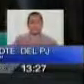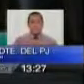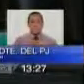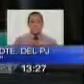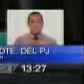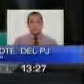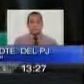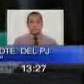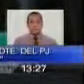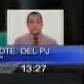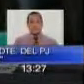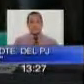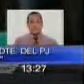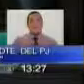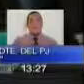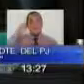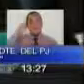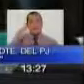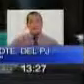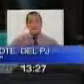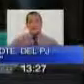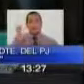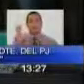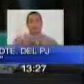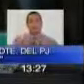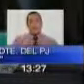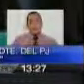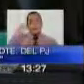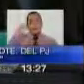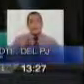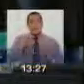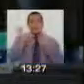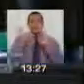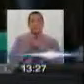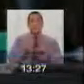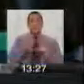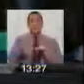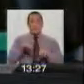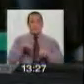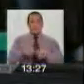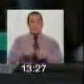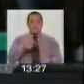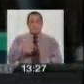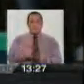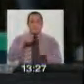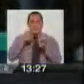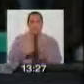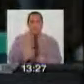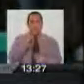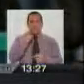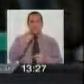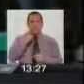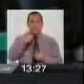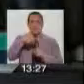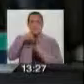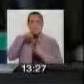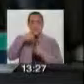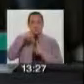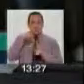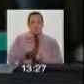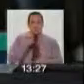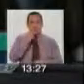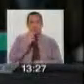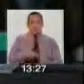tesis de la teoría de que supuestamente se había ejecutado al delincuente terrorista Tito con un